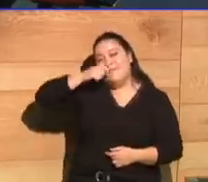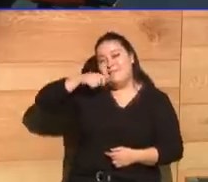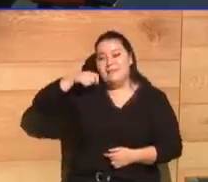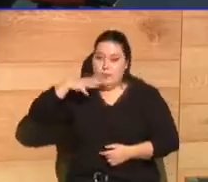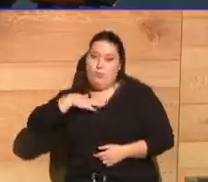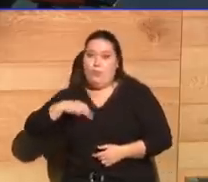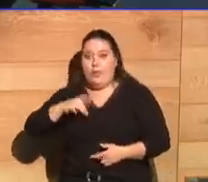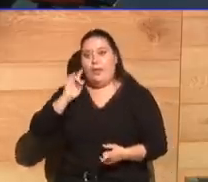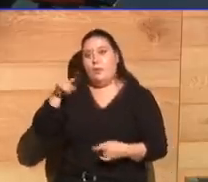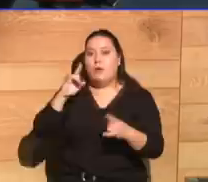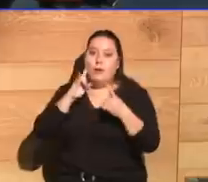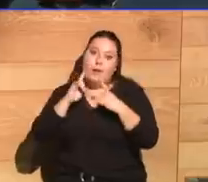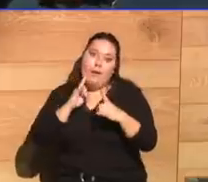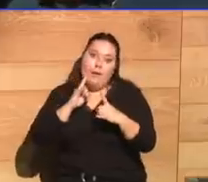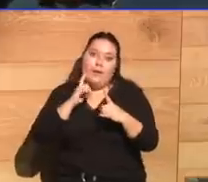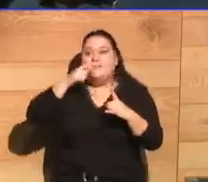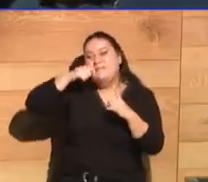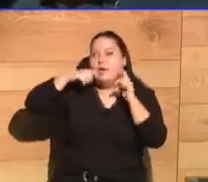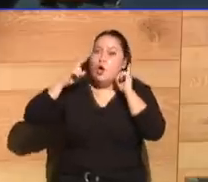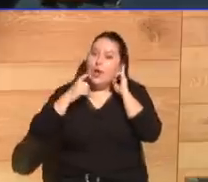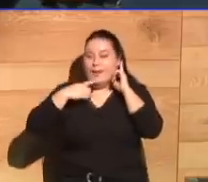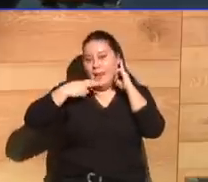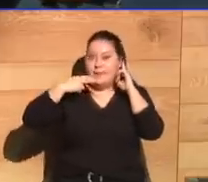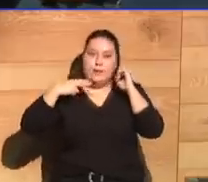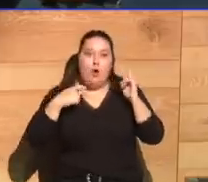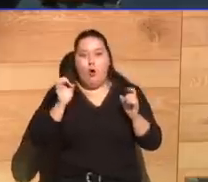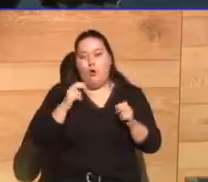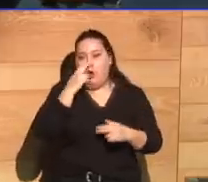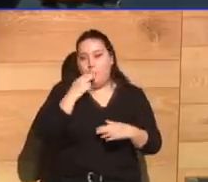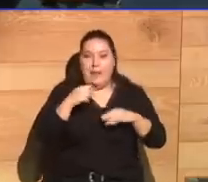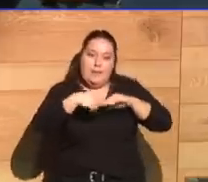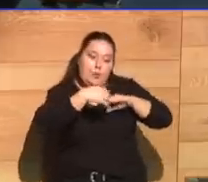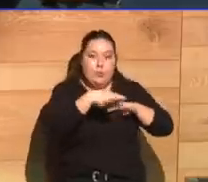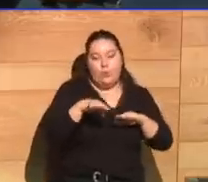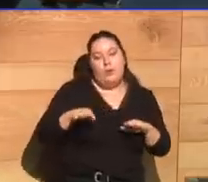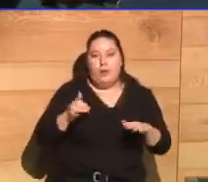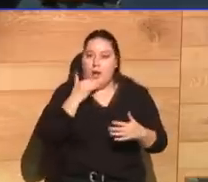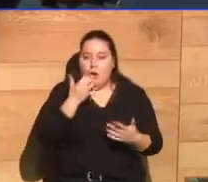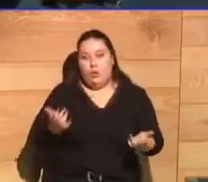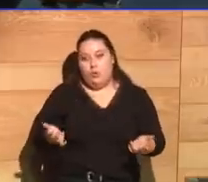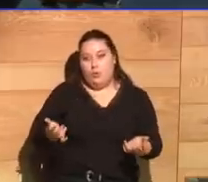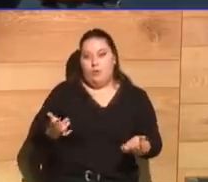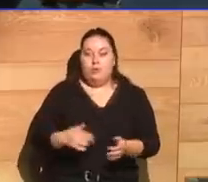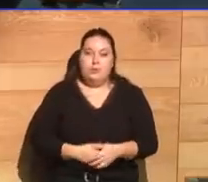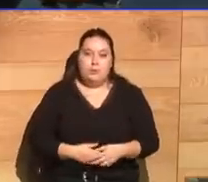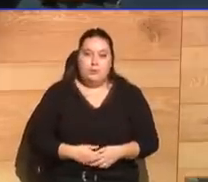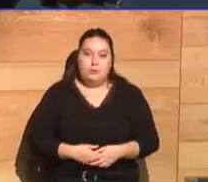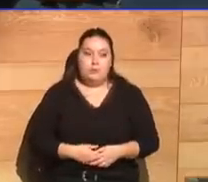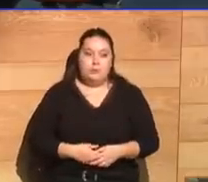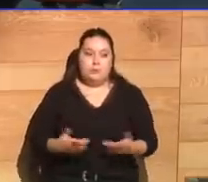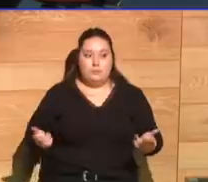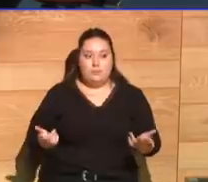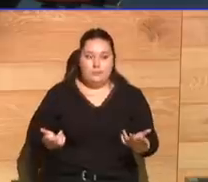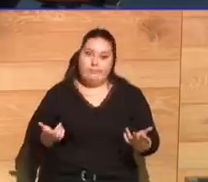y contestara lavándose los dientes. Se está haciendo los pies, cualquier cosa, que no hay por qué. Pero es que tienes gag. Tienes gag. Tienes gag. No